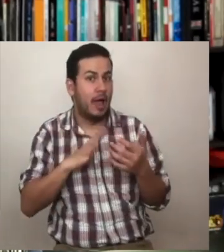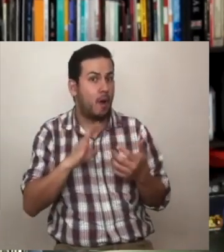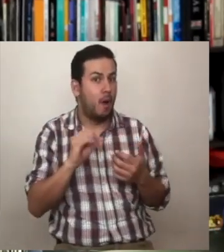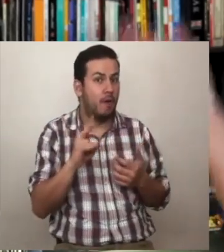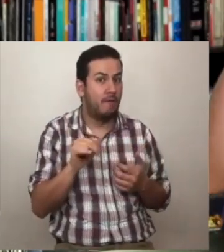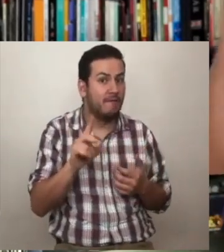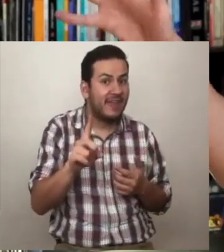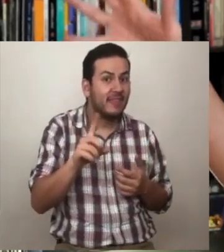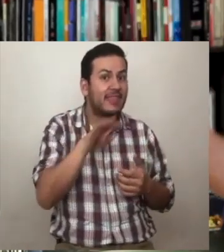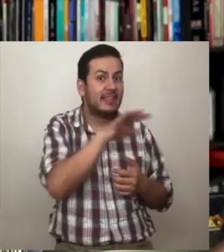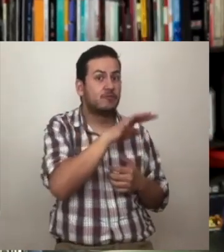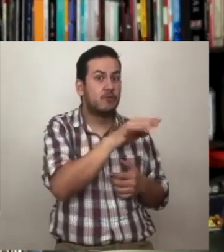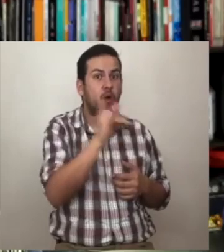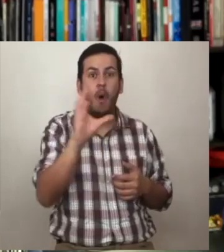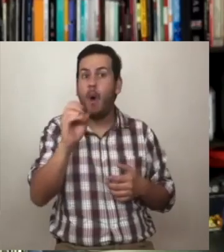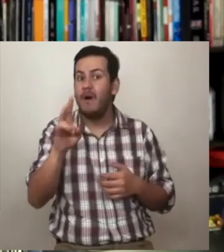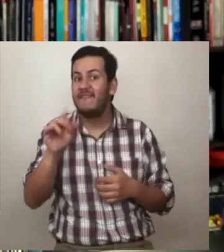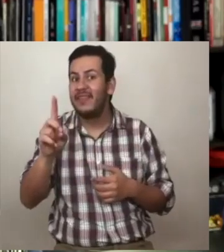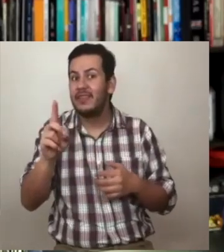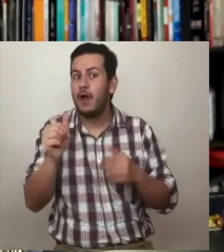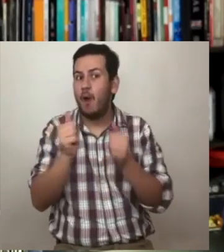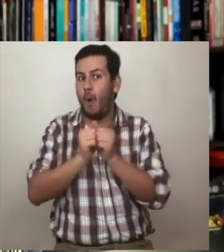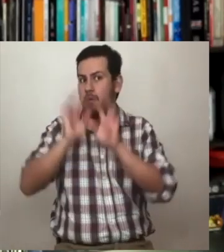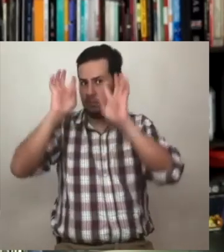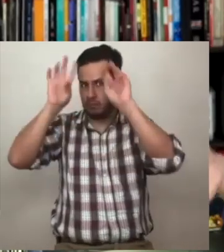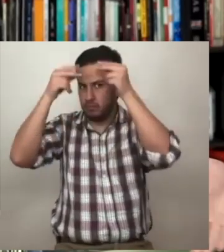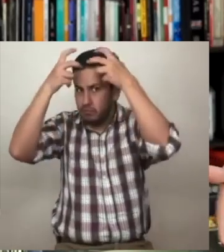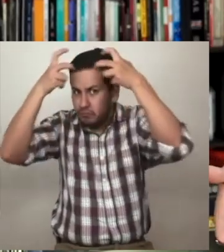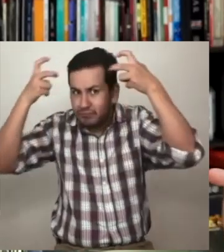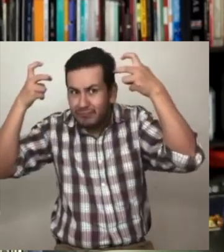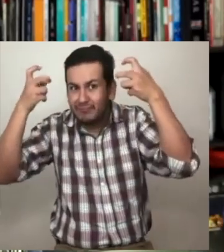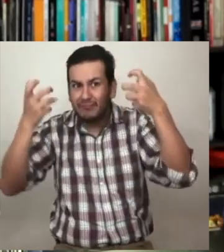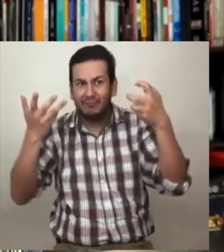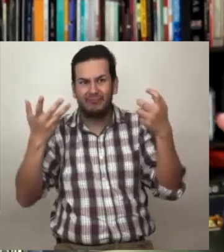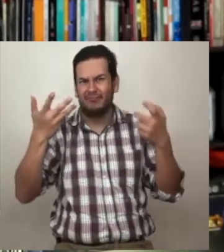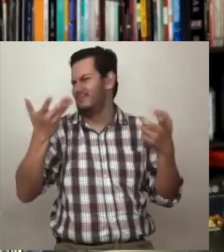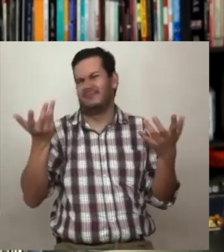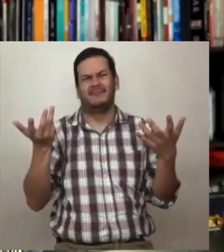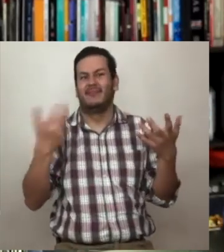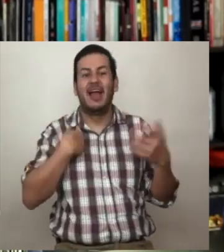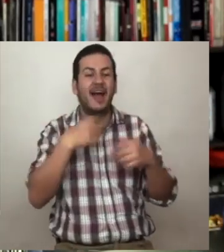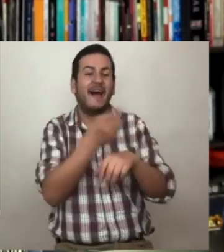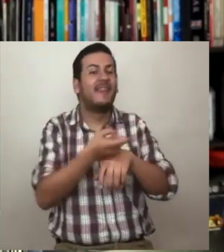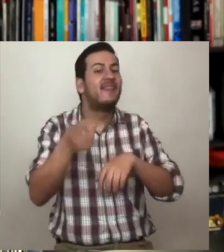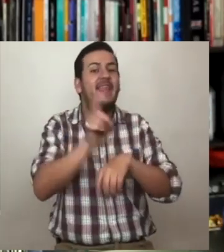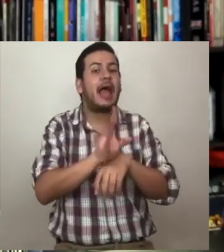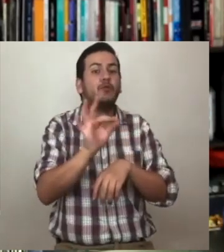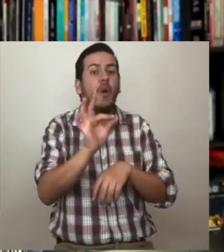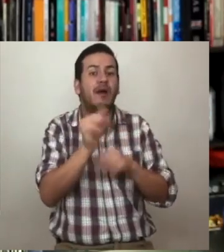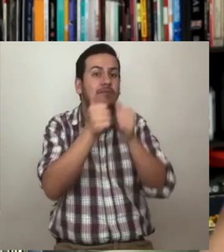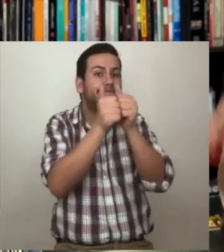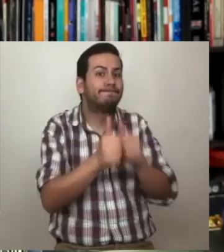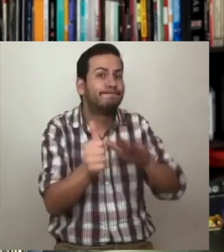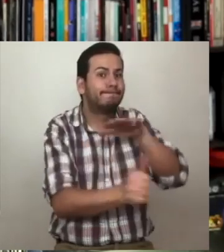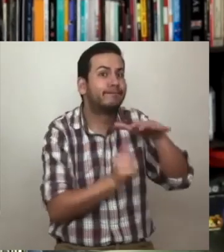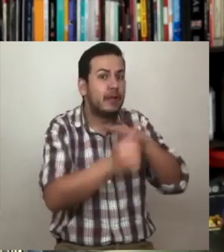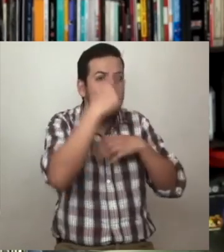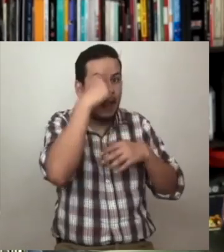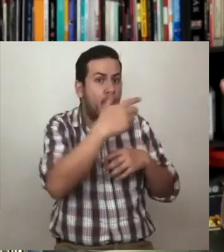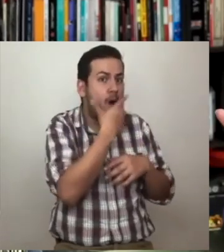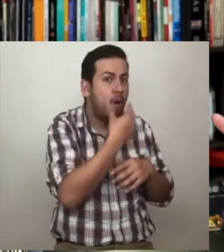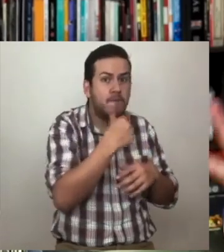de COVID? O sea, COVID-19 y COVID-19 con moñito. Estos genios decidieron que es buena idea tener días de cuarentena para hombres y días de